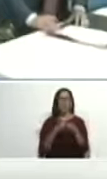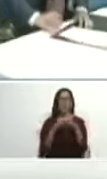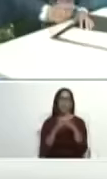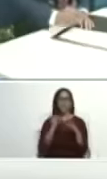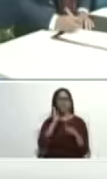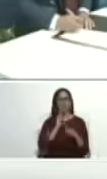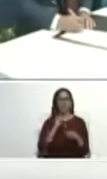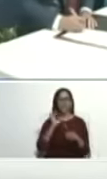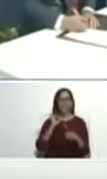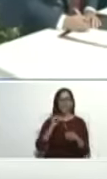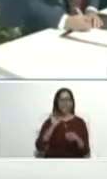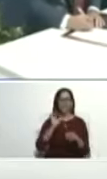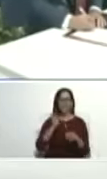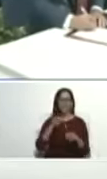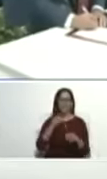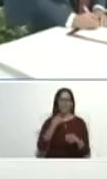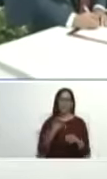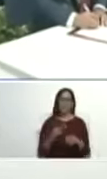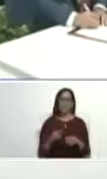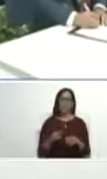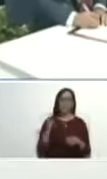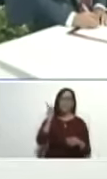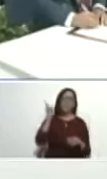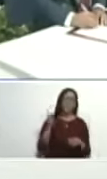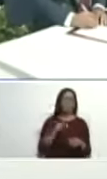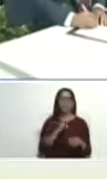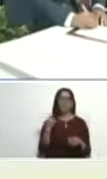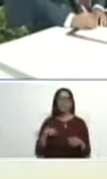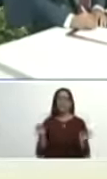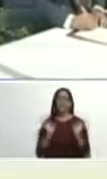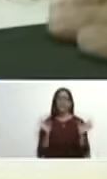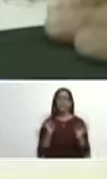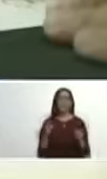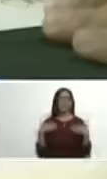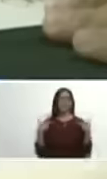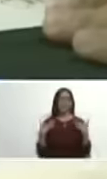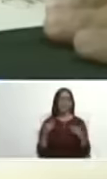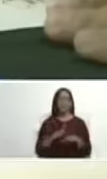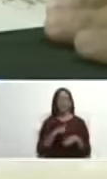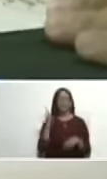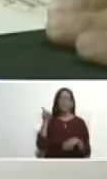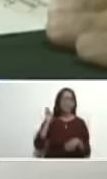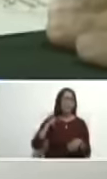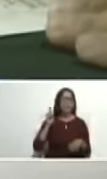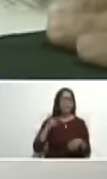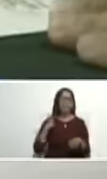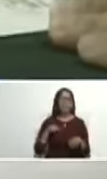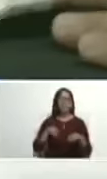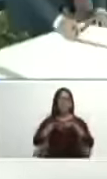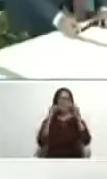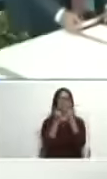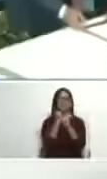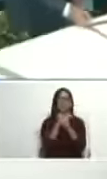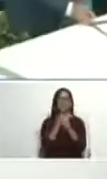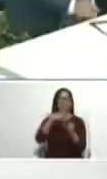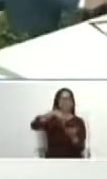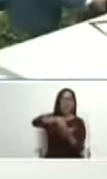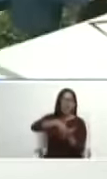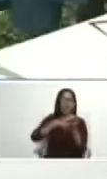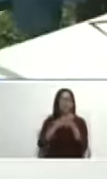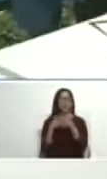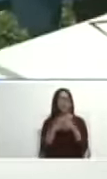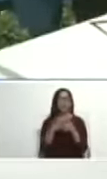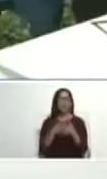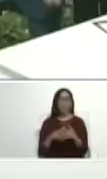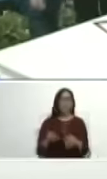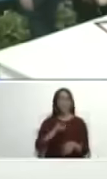Eglé Sánchez se lo dijo, ¿no? Ellos sí no tienen nada que celebrar, porque ellos más nunca aquí van a tener una clase obrera arrodillada al imperio,